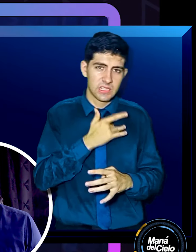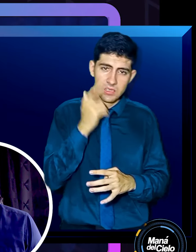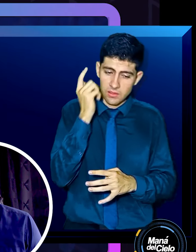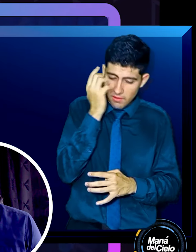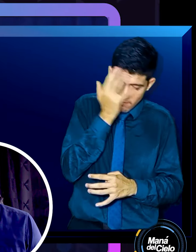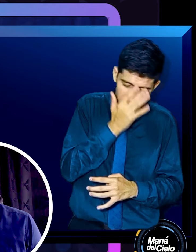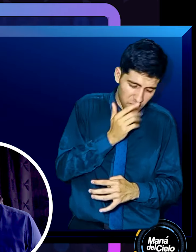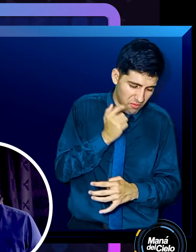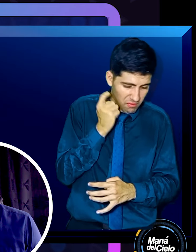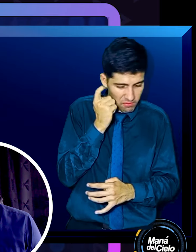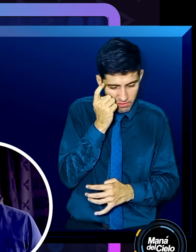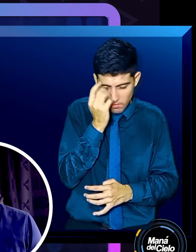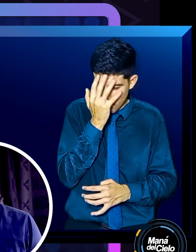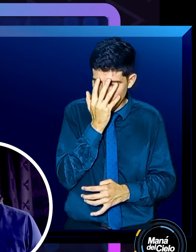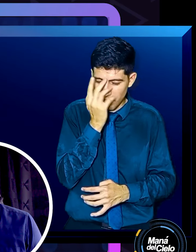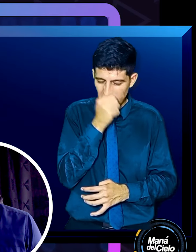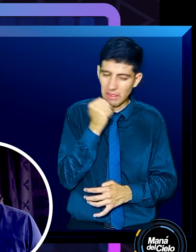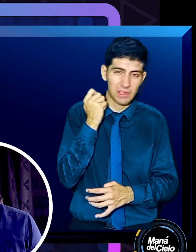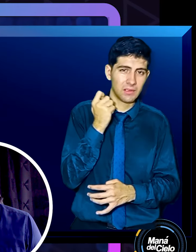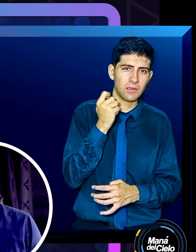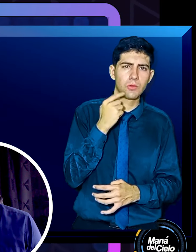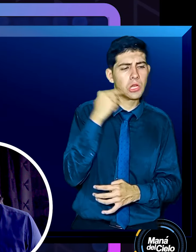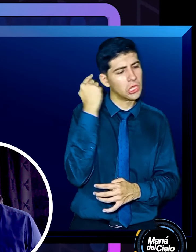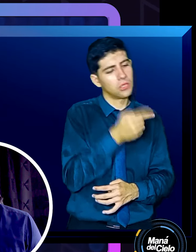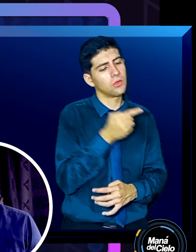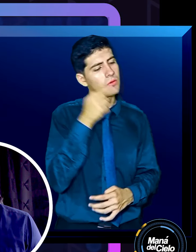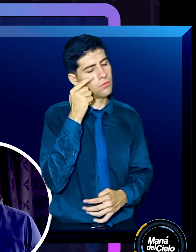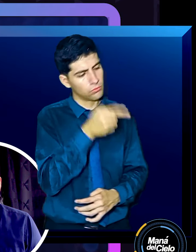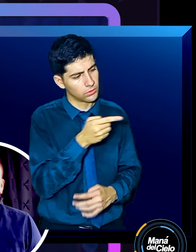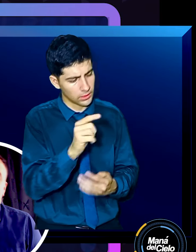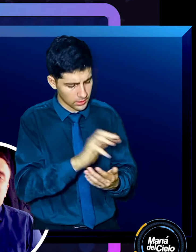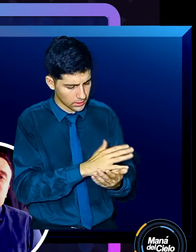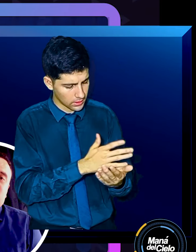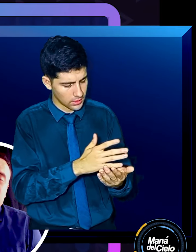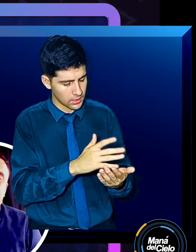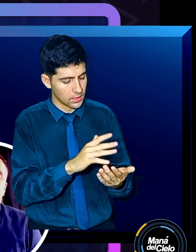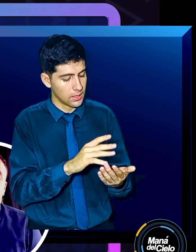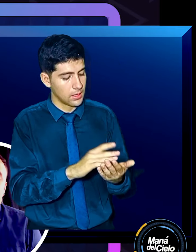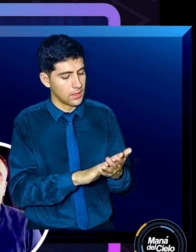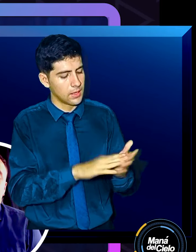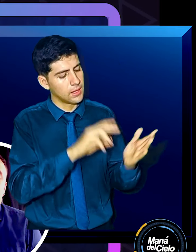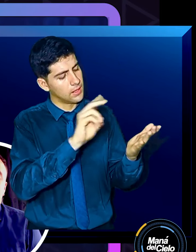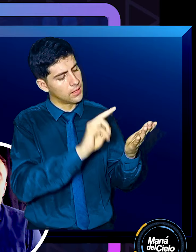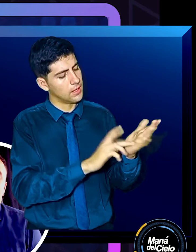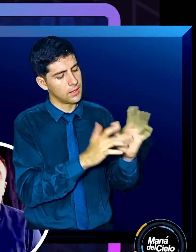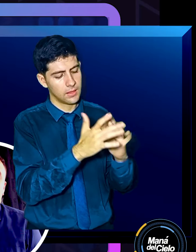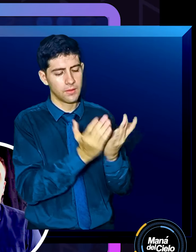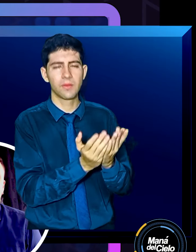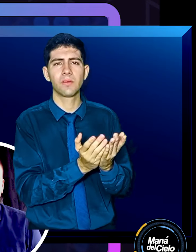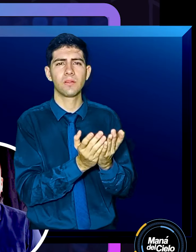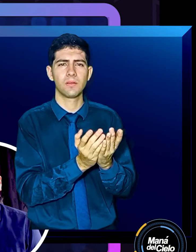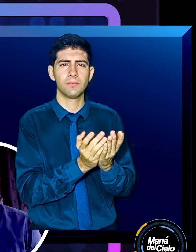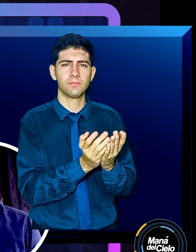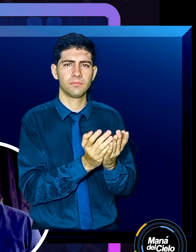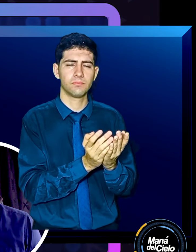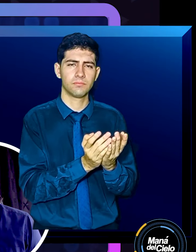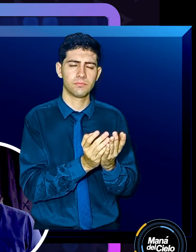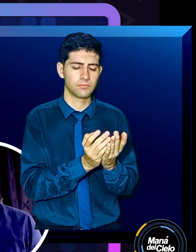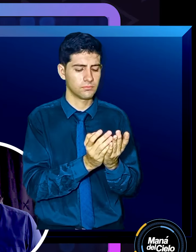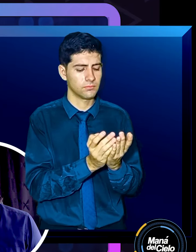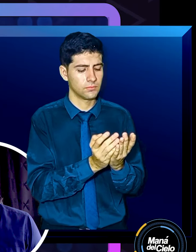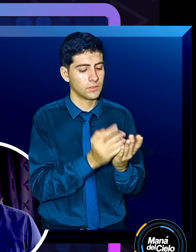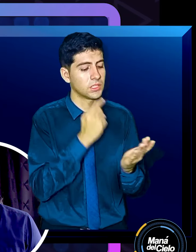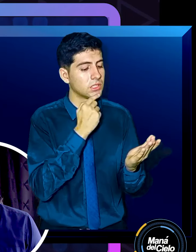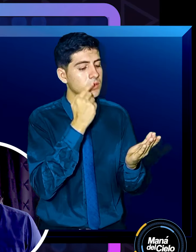Y yo le dije, léete ahí en Cantar de los Cantares. Y la mujer dice, yo soy morena,